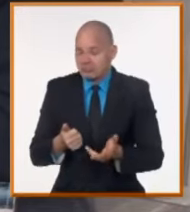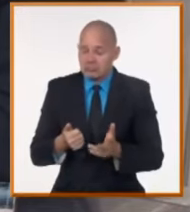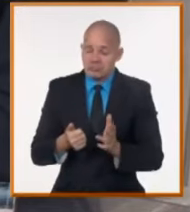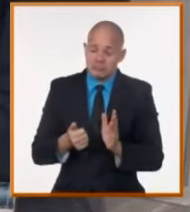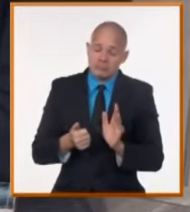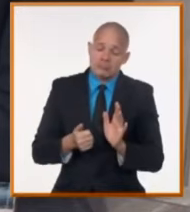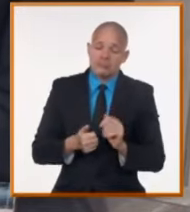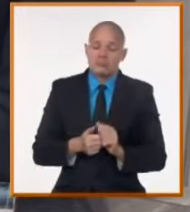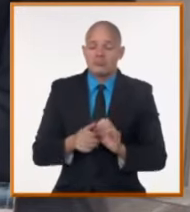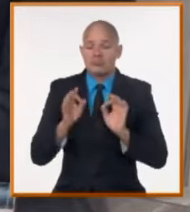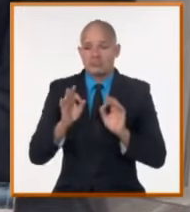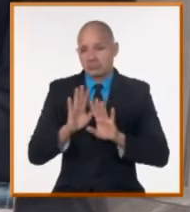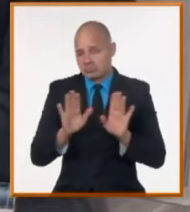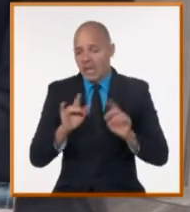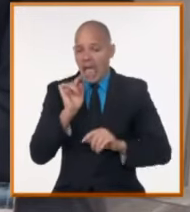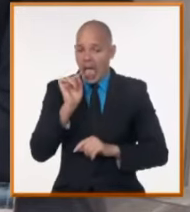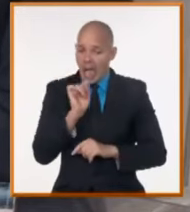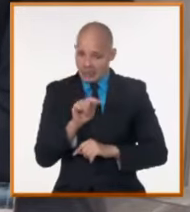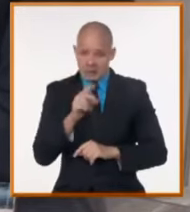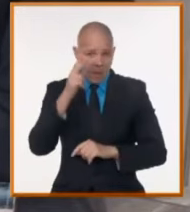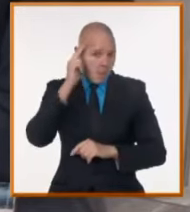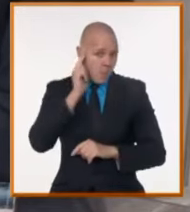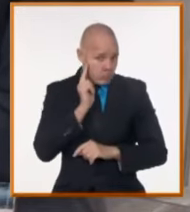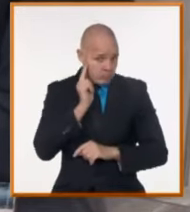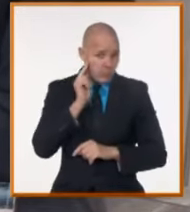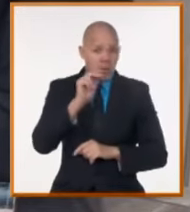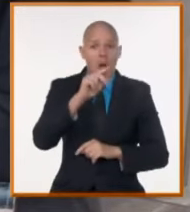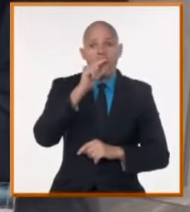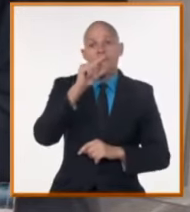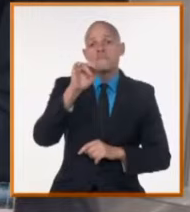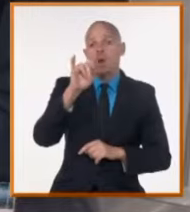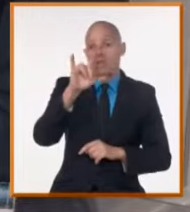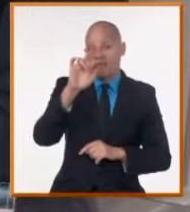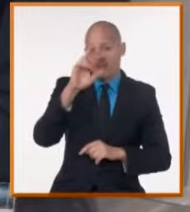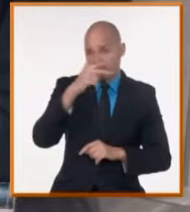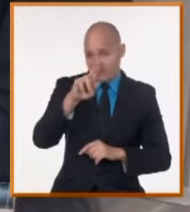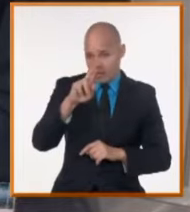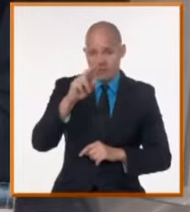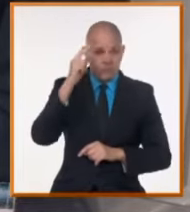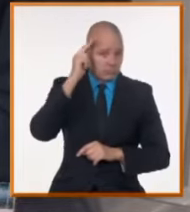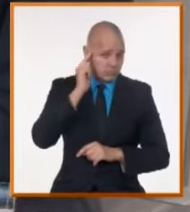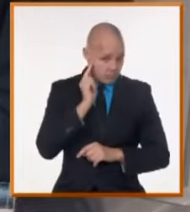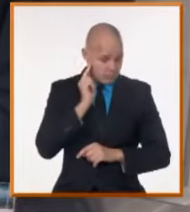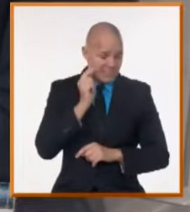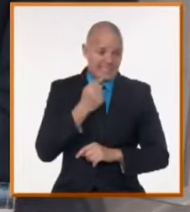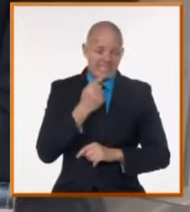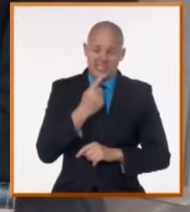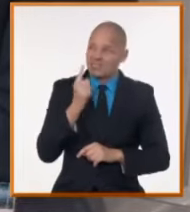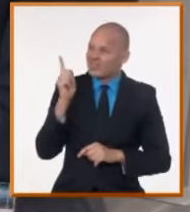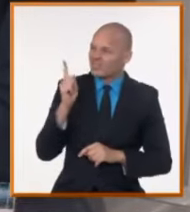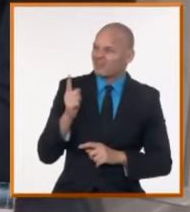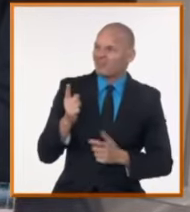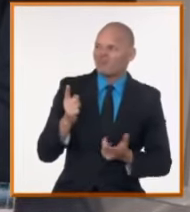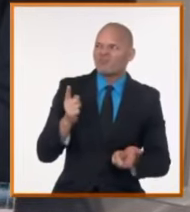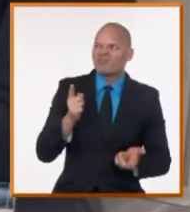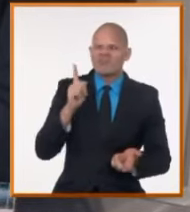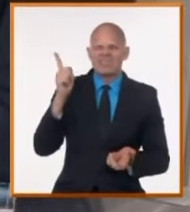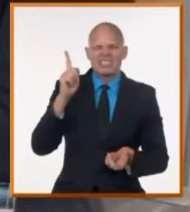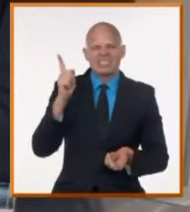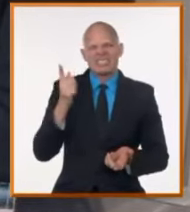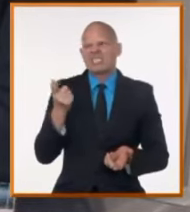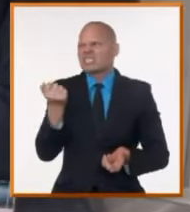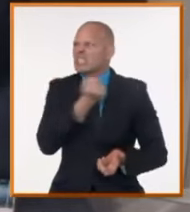dando cuenta y llega a llamar a la política de Estados Unidos como una política aritmética, calculadora, fría, en contra